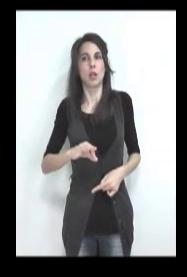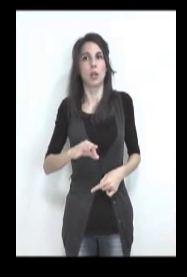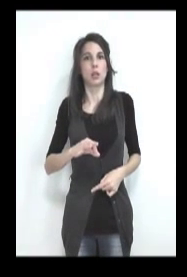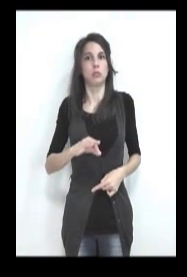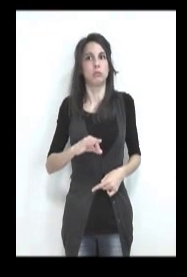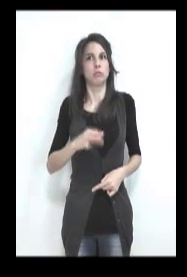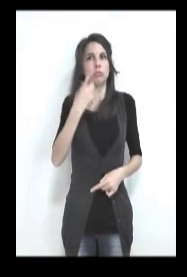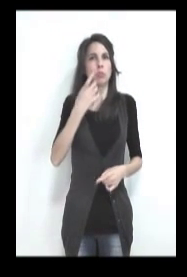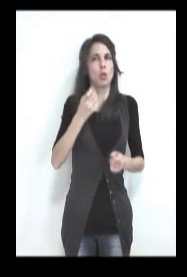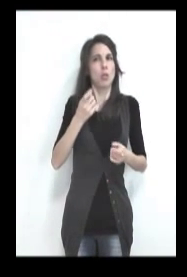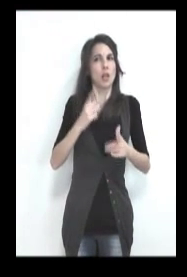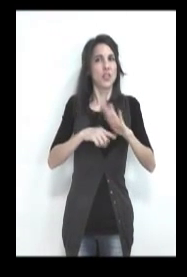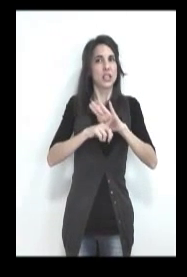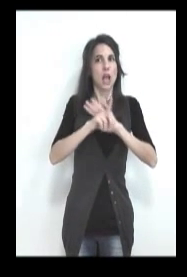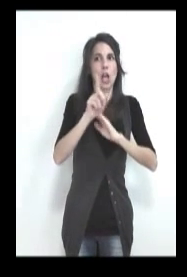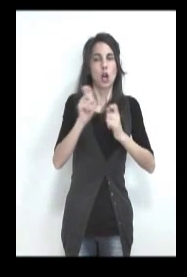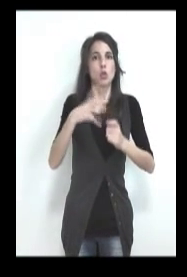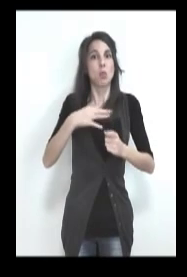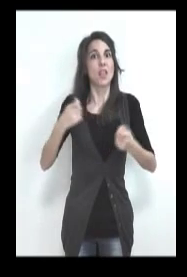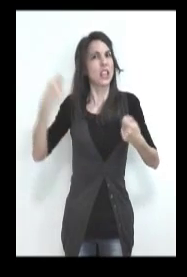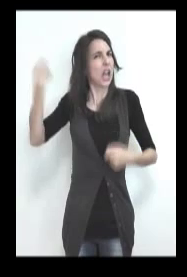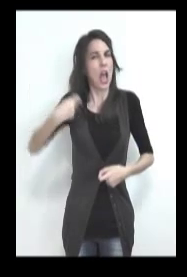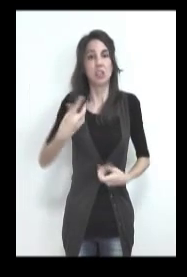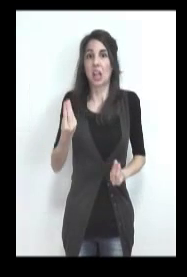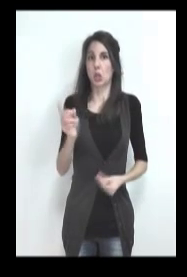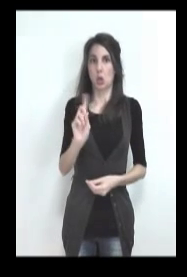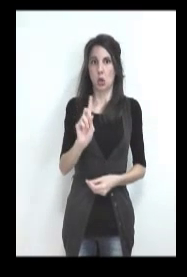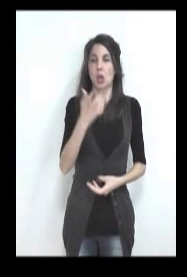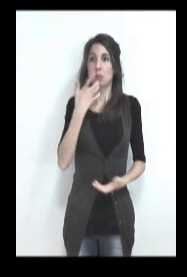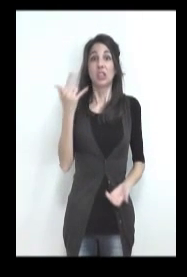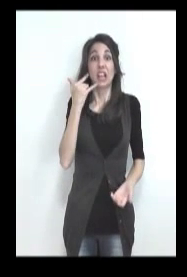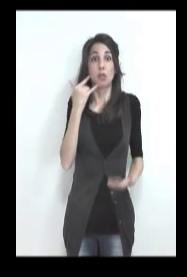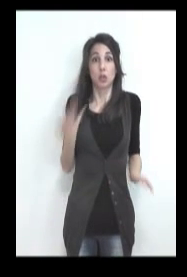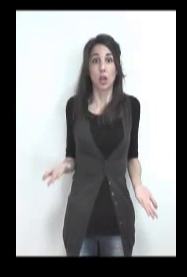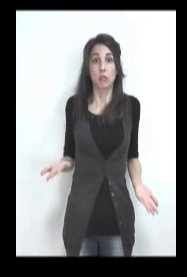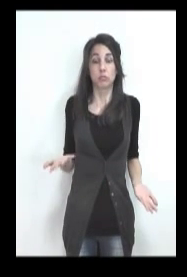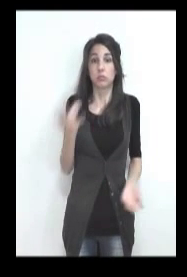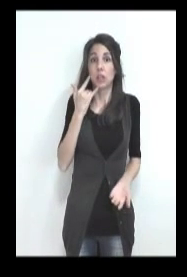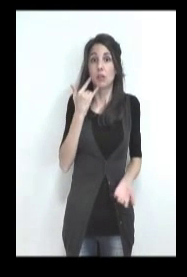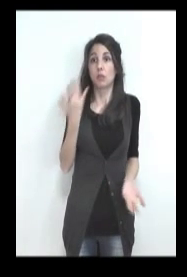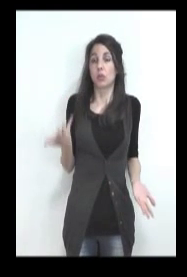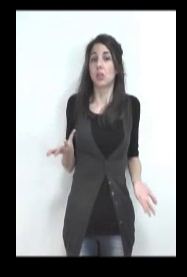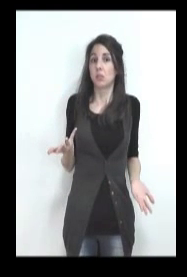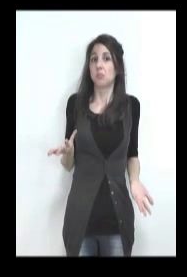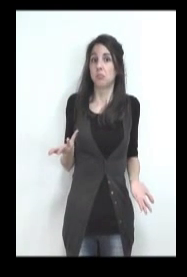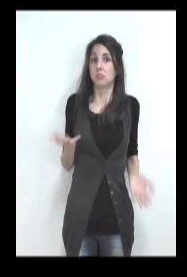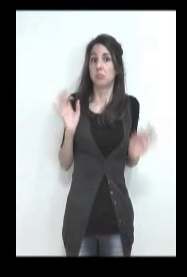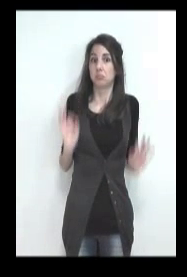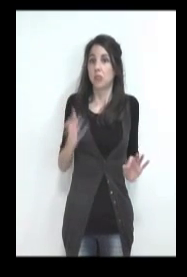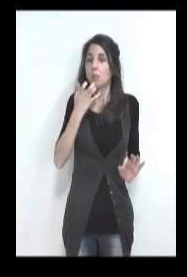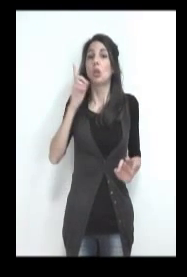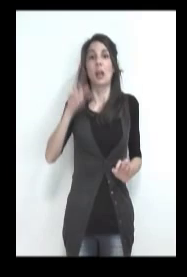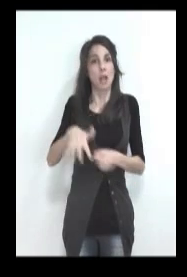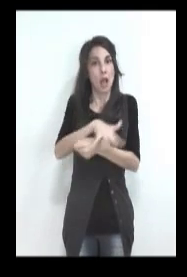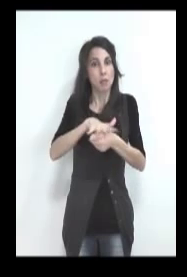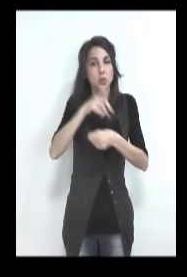caros como se prevén, si están contemplados en su conjunto, ¿no? En la telefonía pasa. La telefonía pasa en el ámbito de los